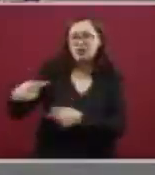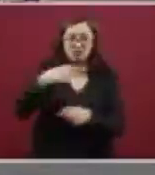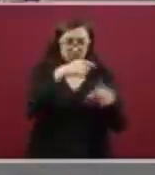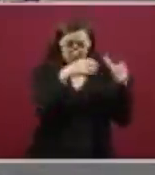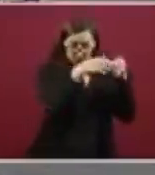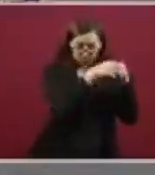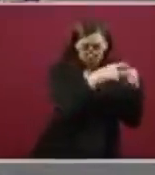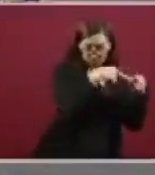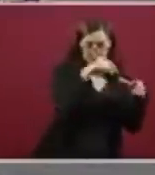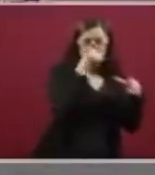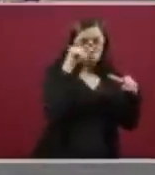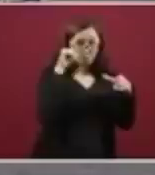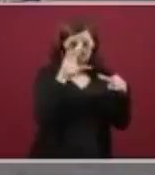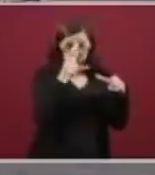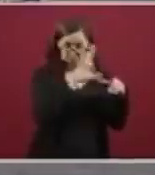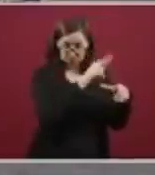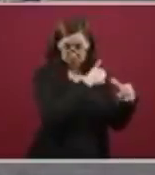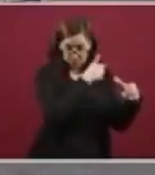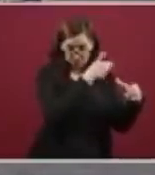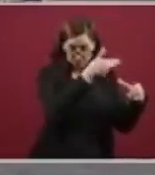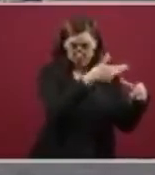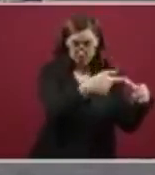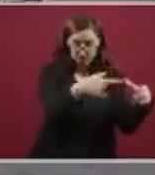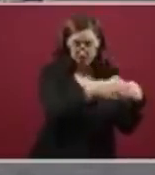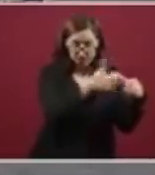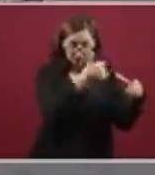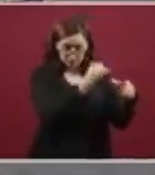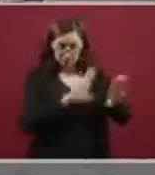juaristas, los conservadores,